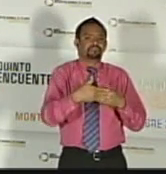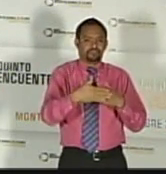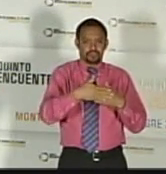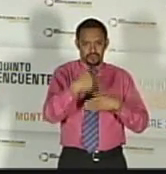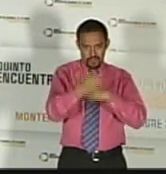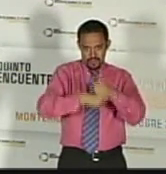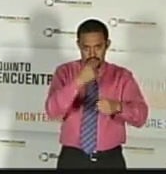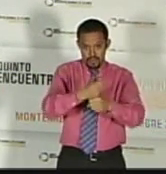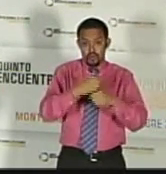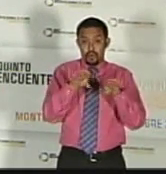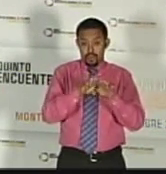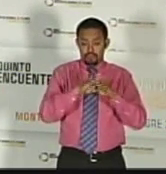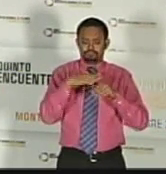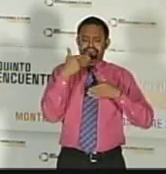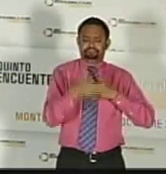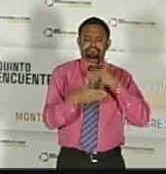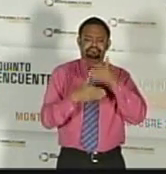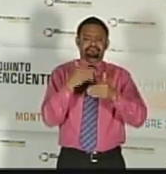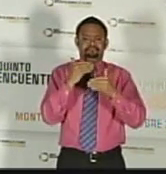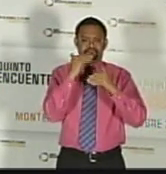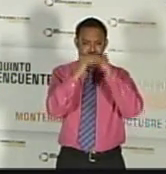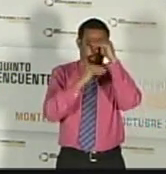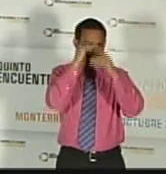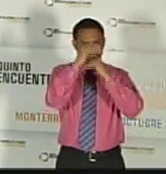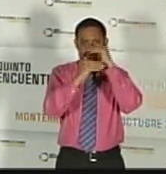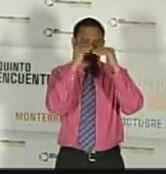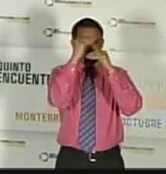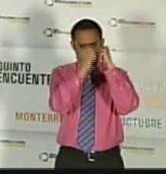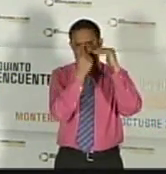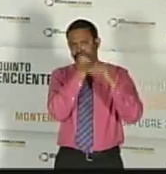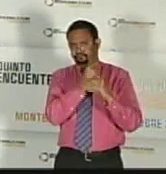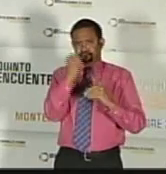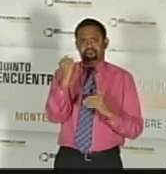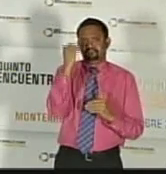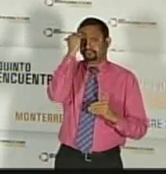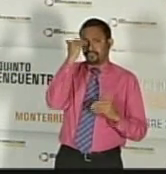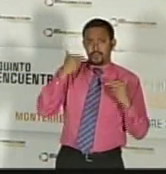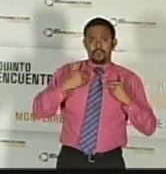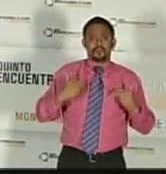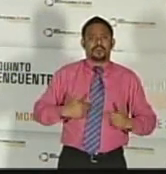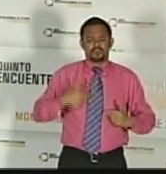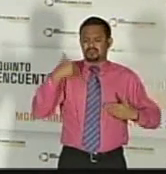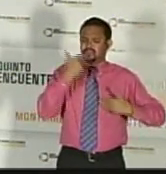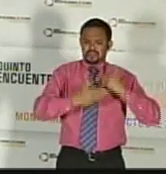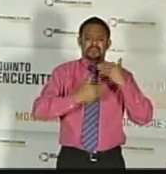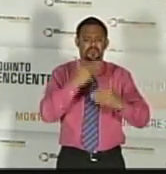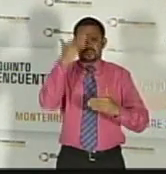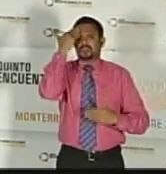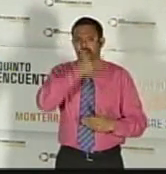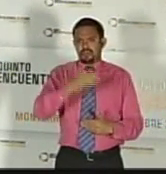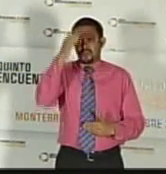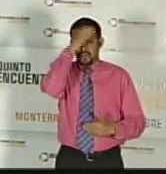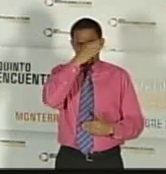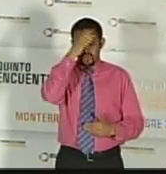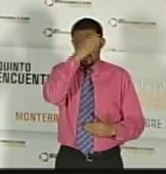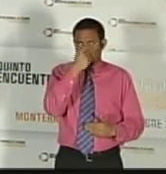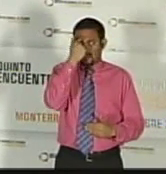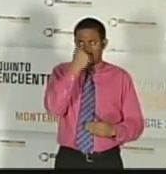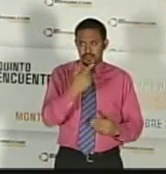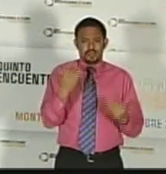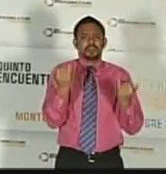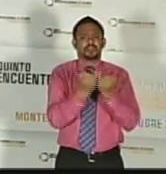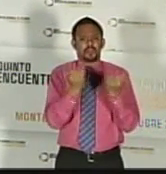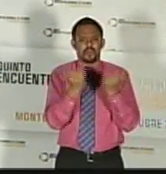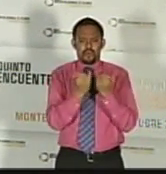el desarrollo de la conciencia de un ser humano que conscientemente esté evolucionando va a ser y